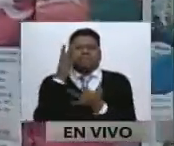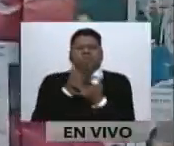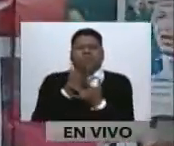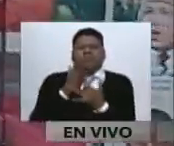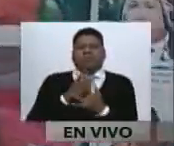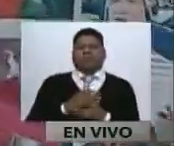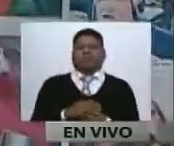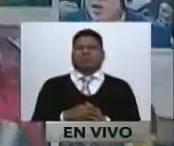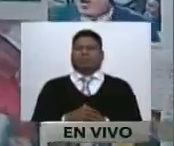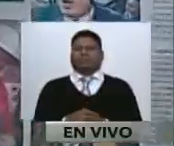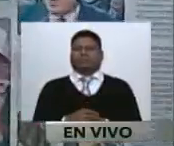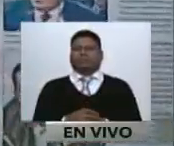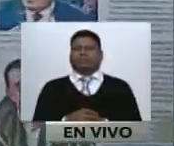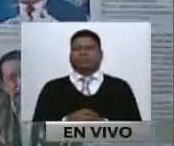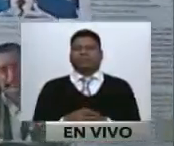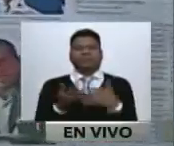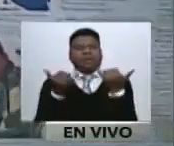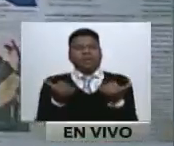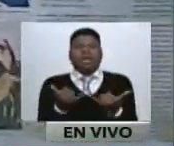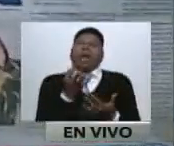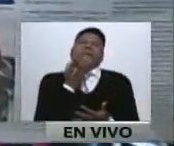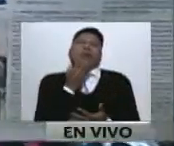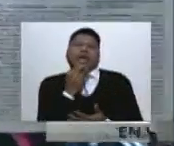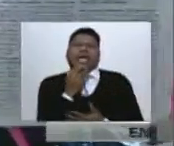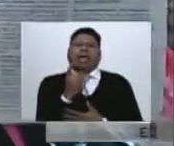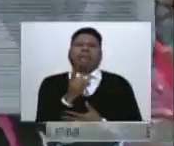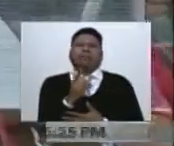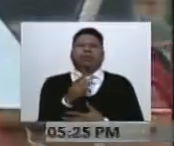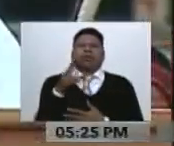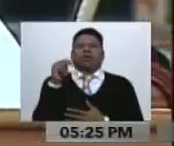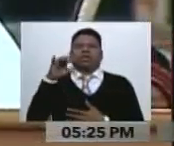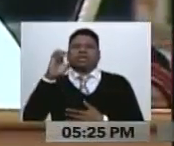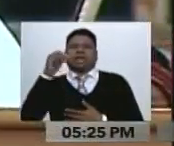pueblos. Ya en Nicaragua hace tiempo,